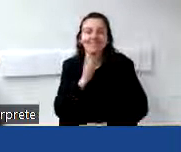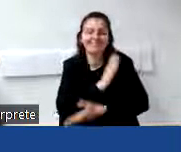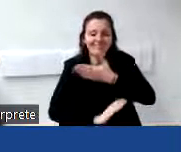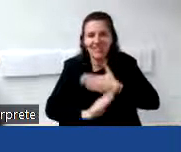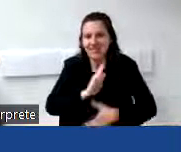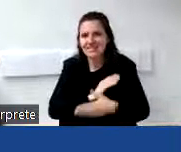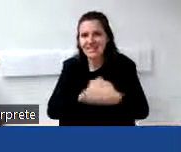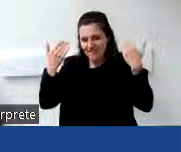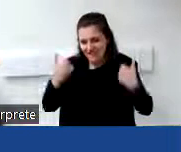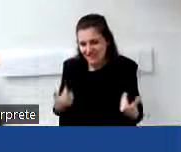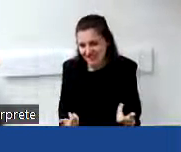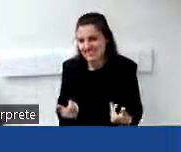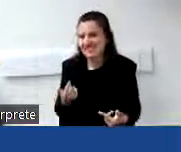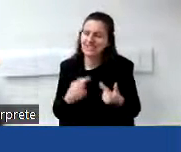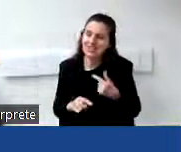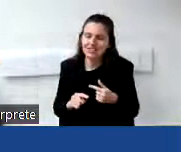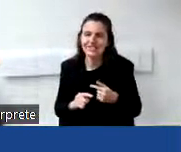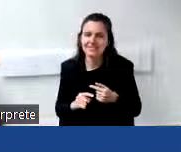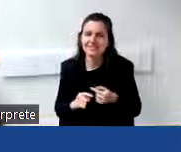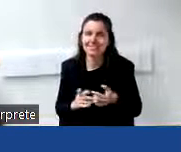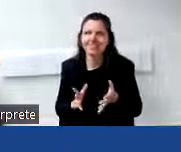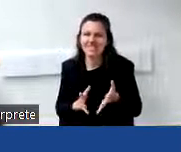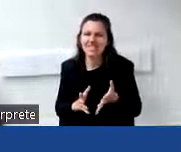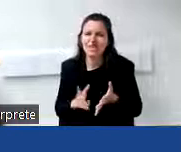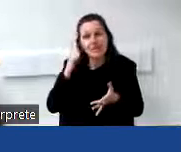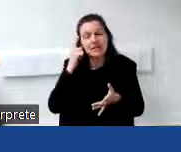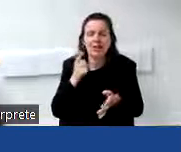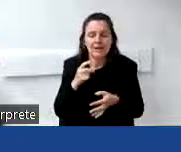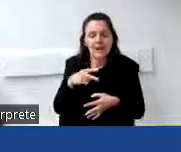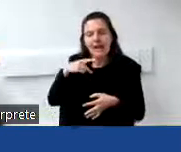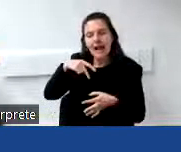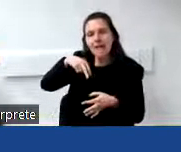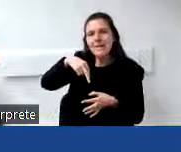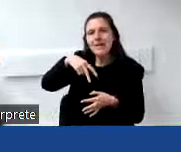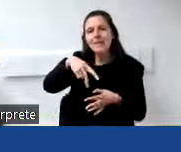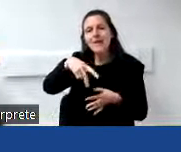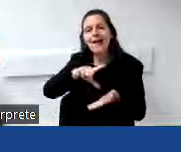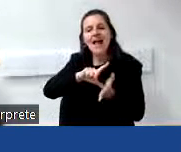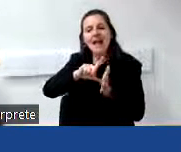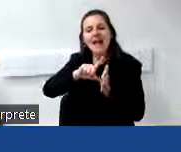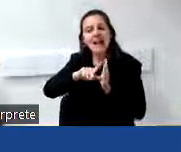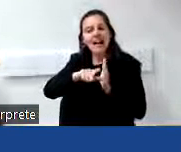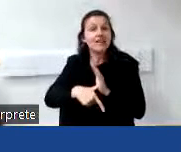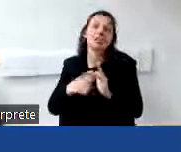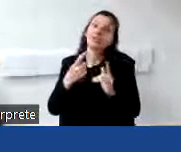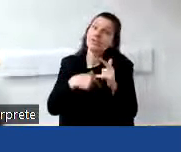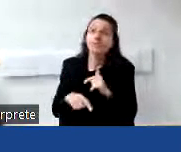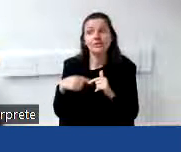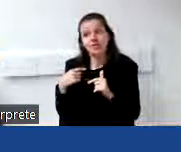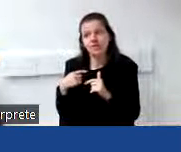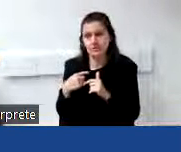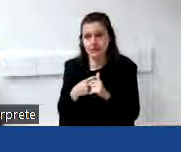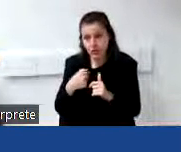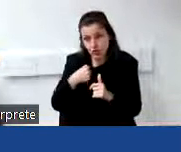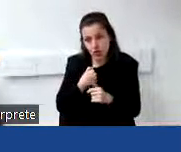de la caminata, va a ir más lento, es probable que nosotros tengamos que ajustar nuestro paso al suyo, ¿sí? Eso es bien